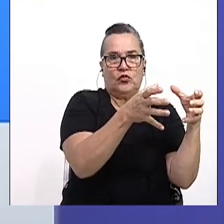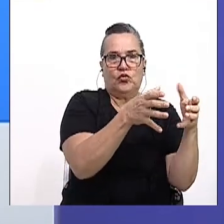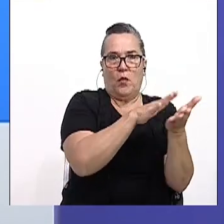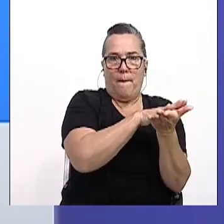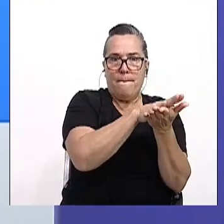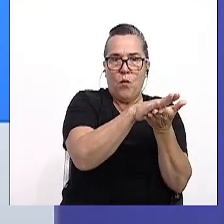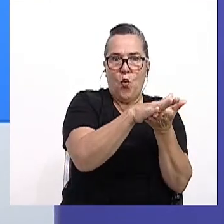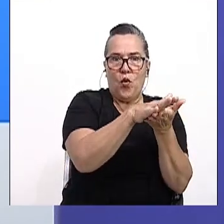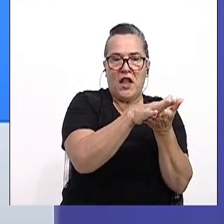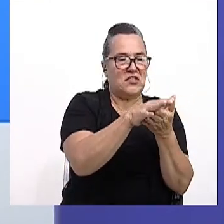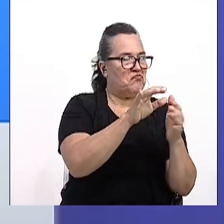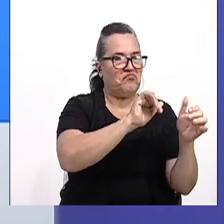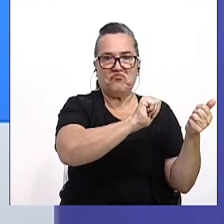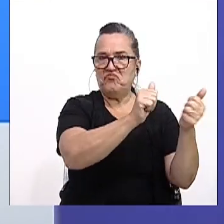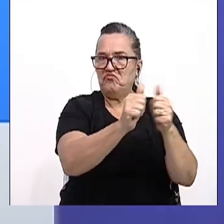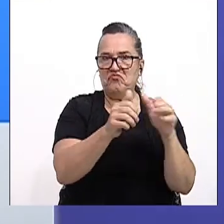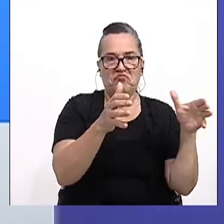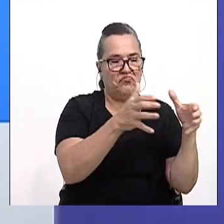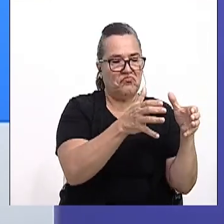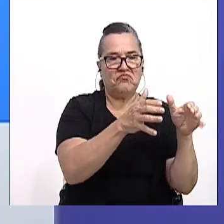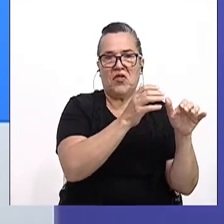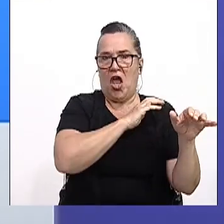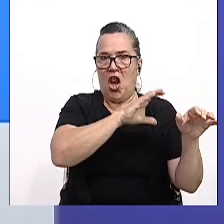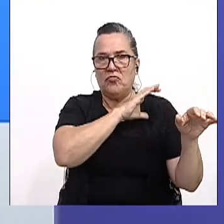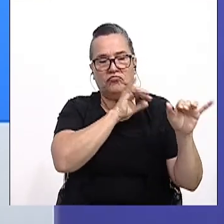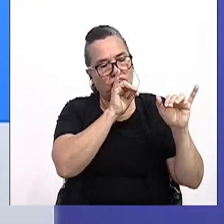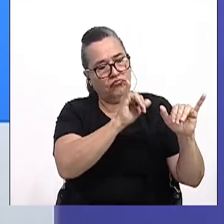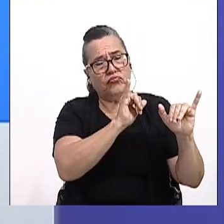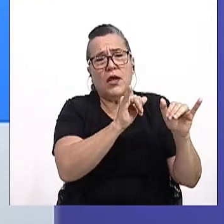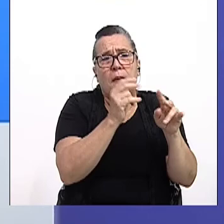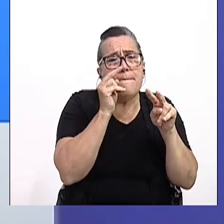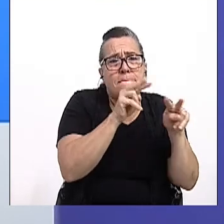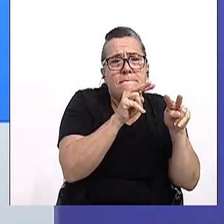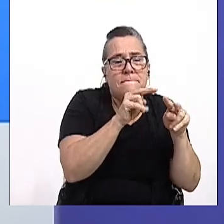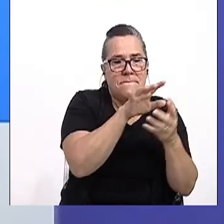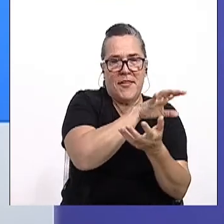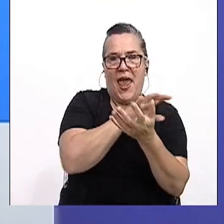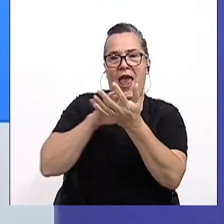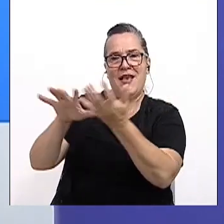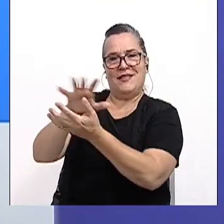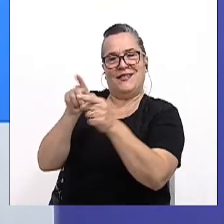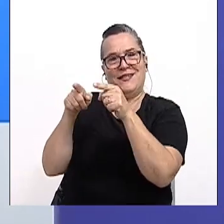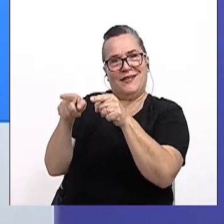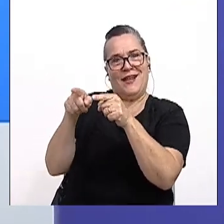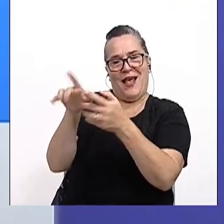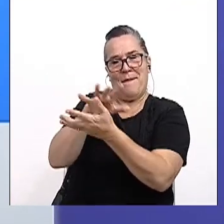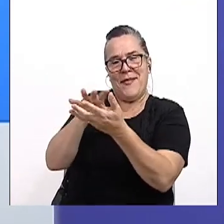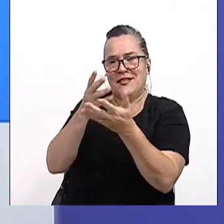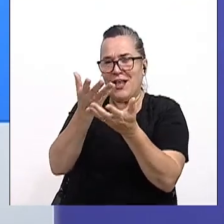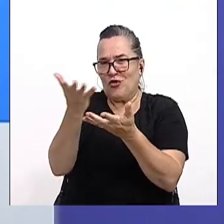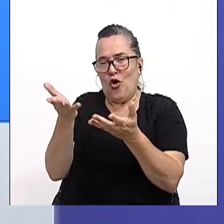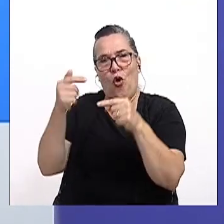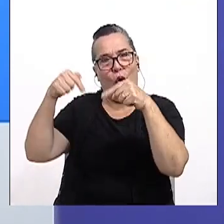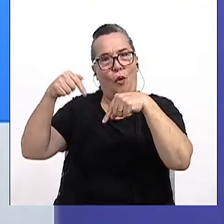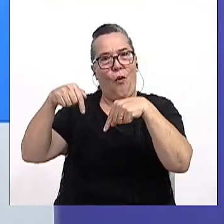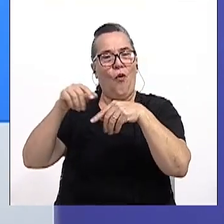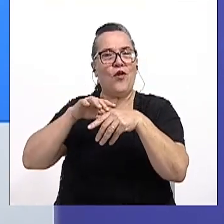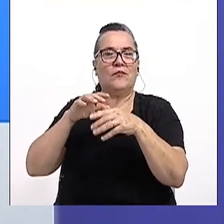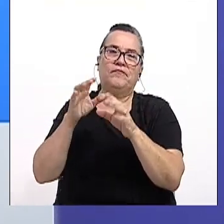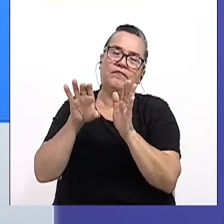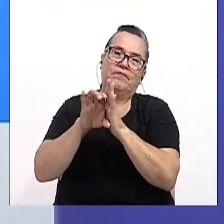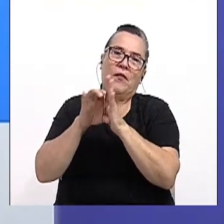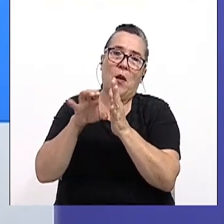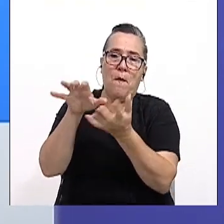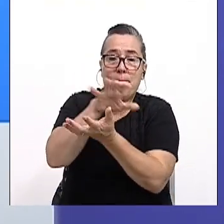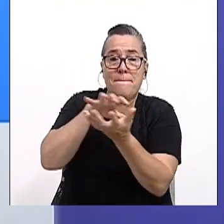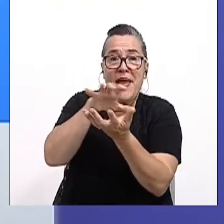propiedades invariables, ¿verdad? Y luego vimos las mezclas, todo esto que hicimos acá, Por ejemplo,